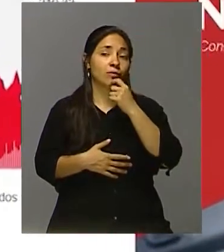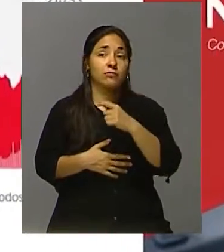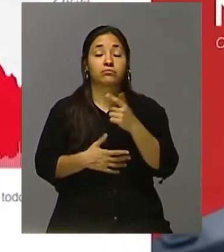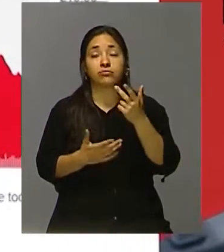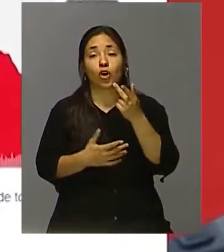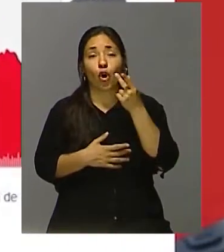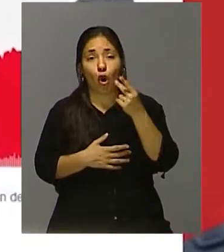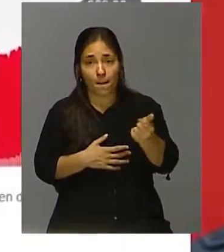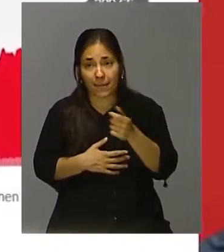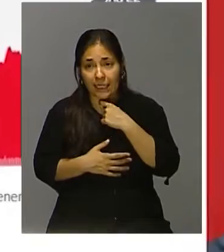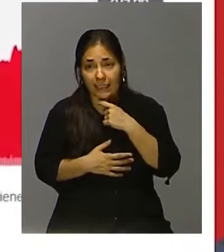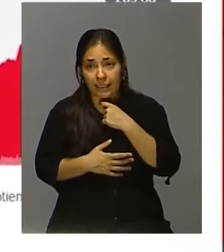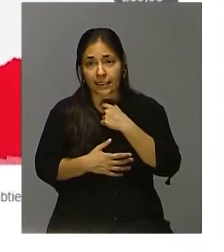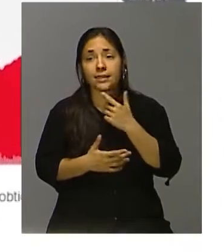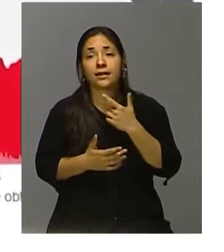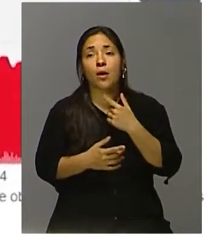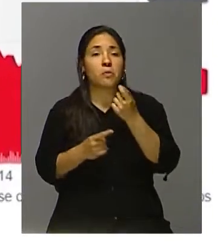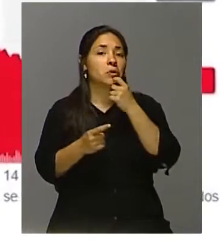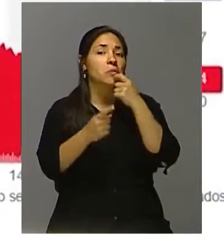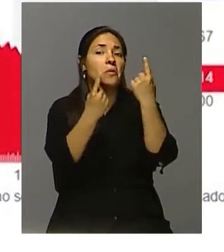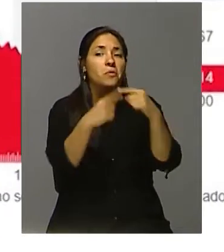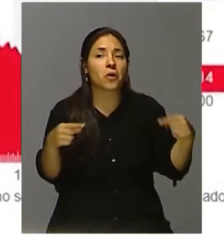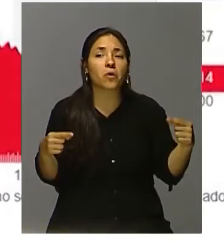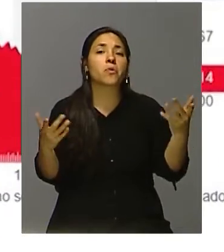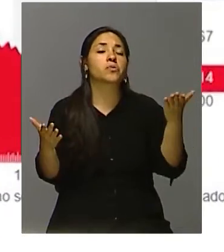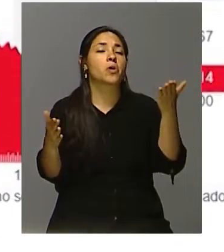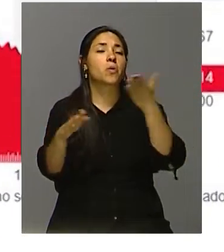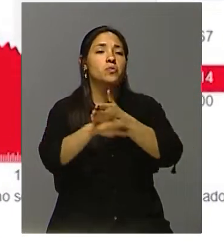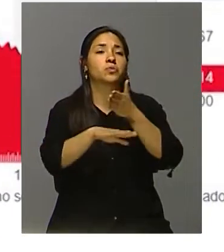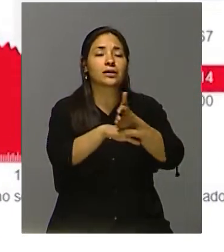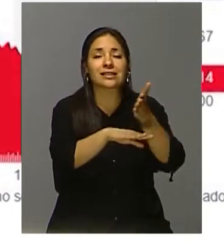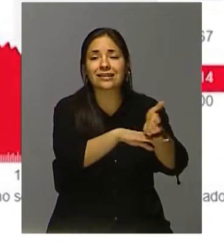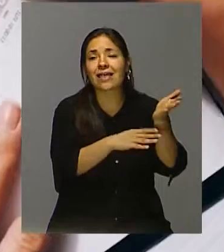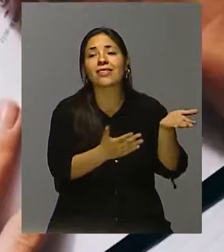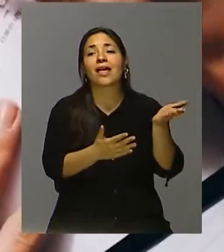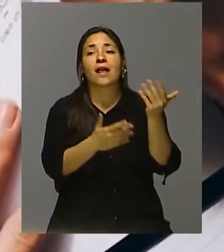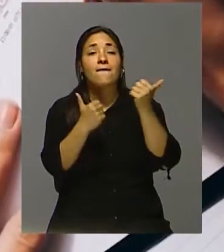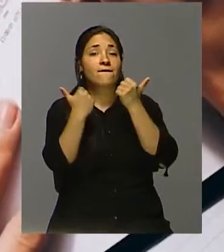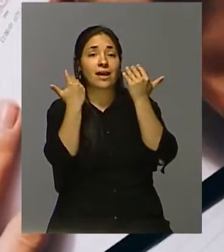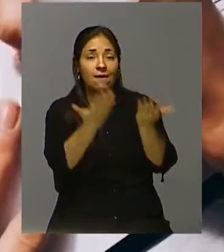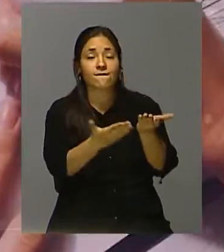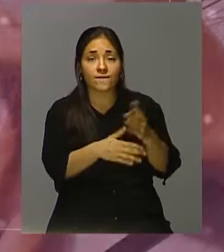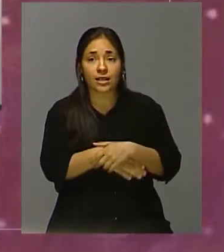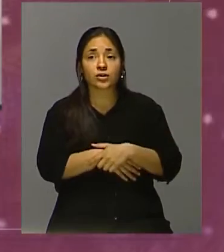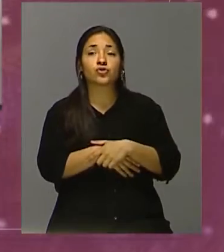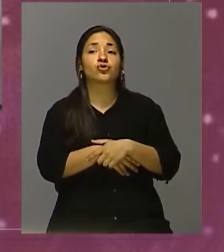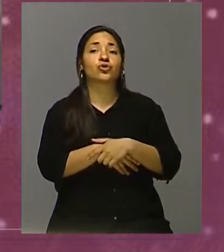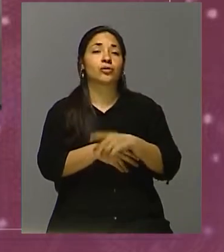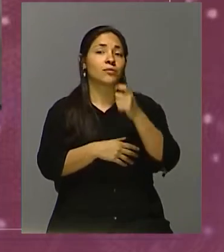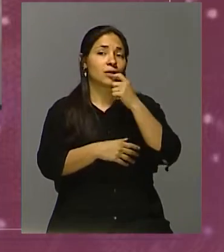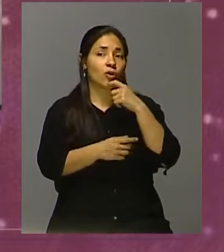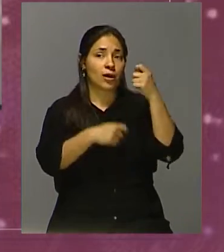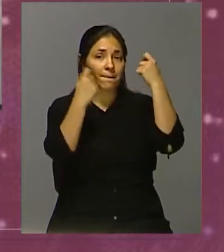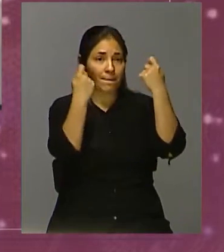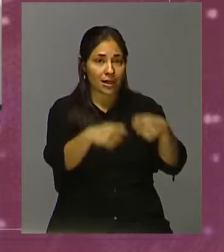comprarse cierto producto o acceder a ciertos beneficios que pueden significar una inversión